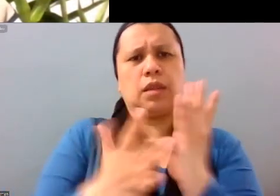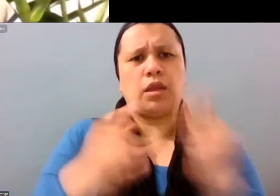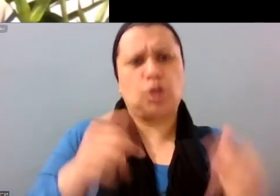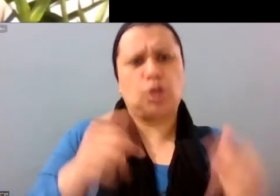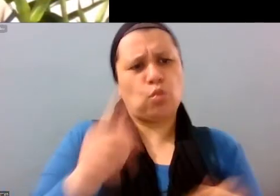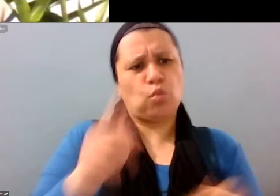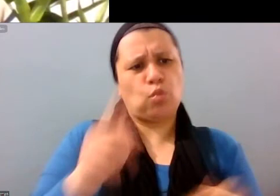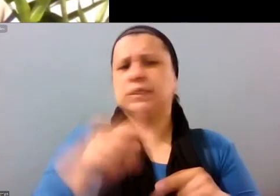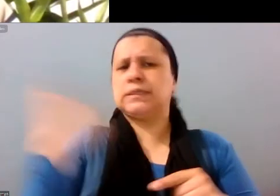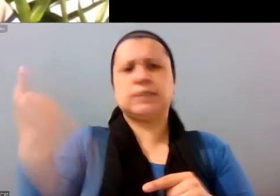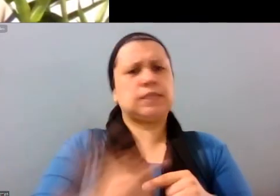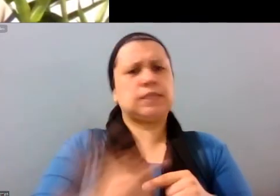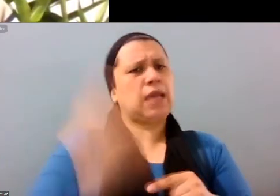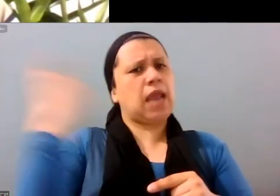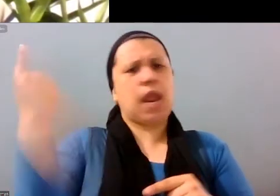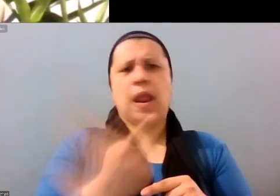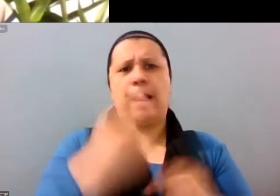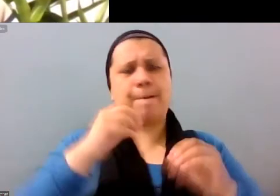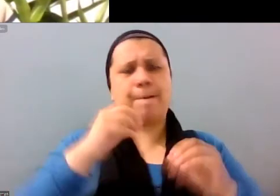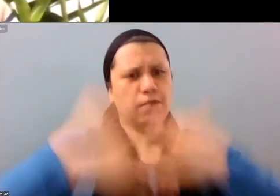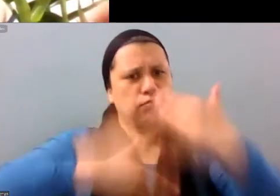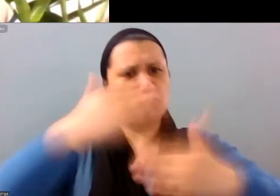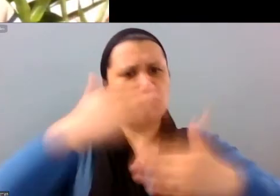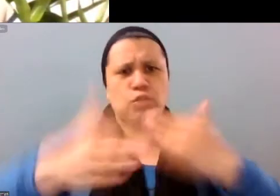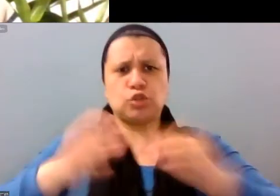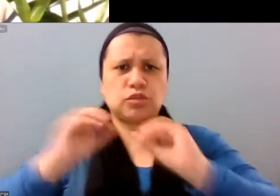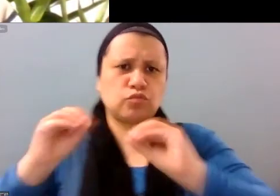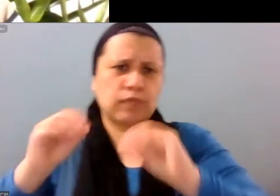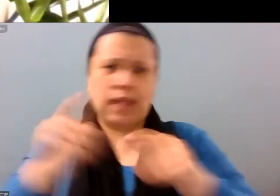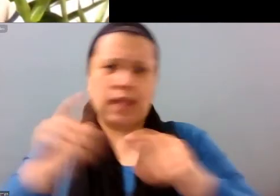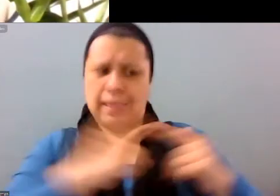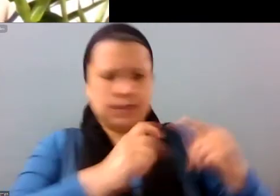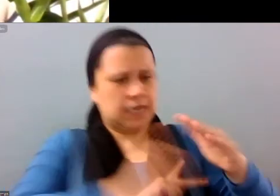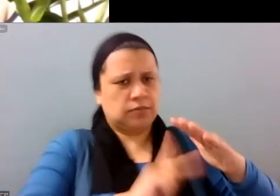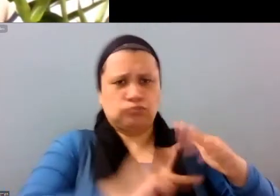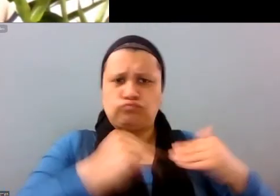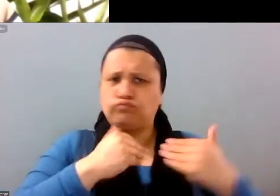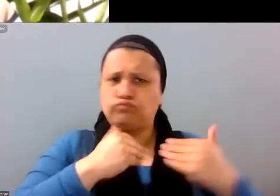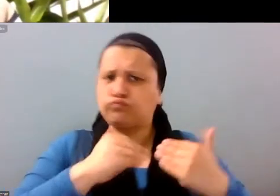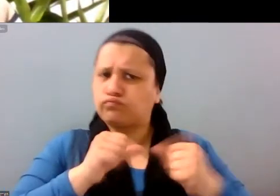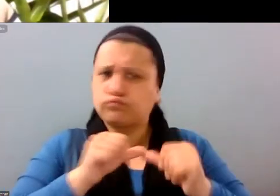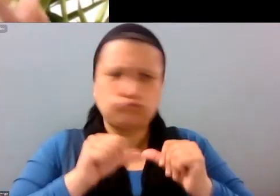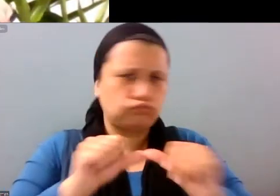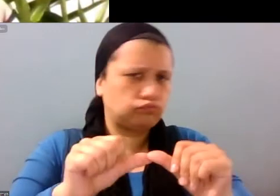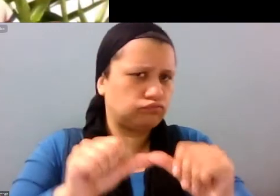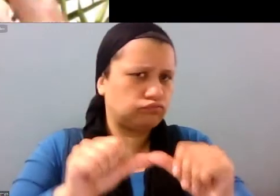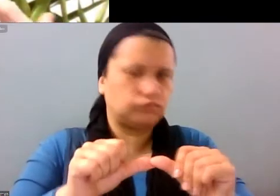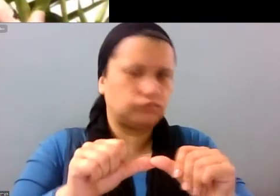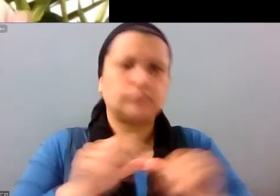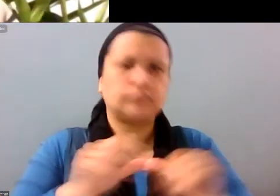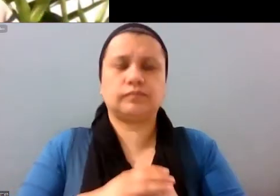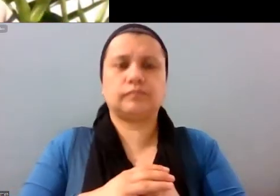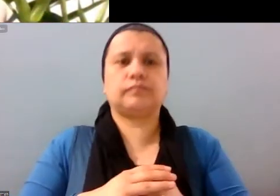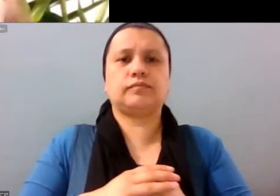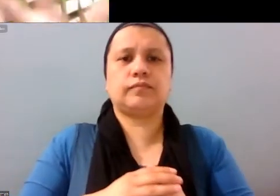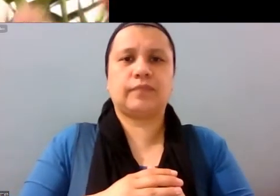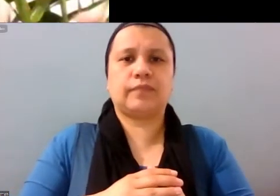todo el proceso de enseñanza desde preescolar ojalá y entonces esto o sea lo que fue una